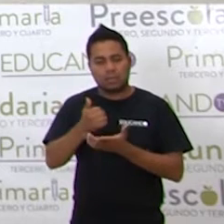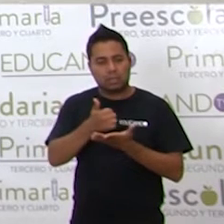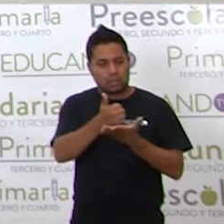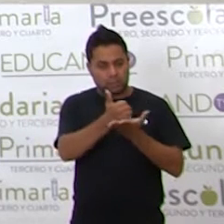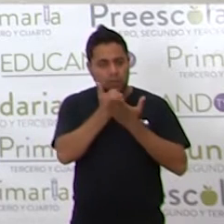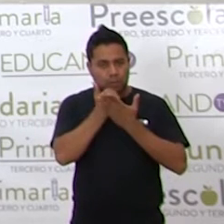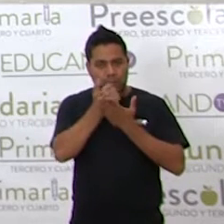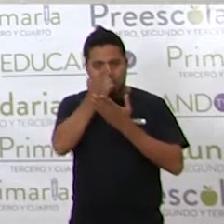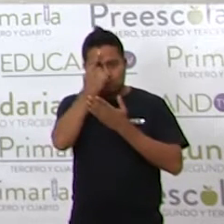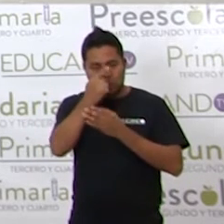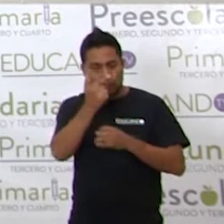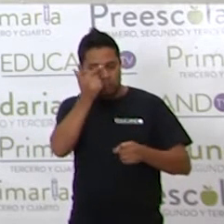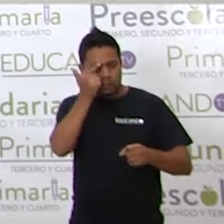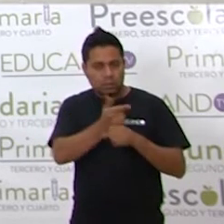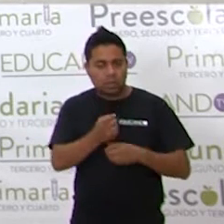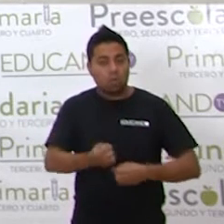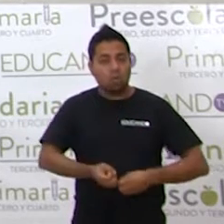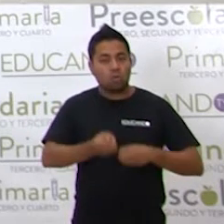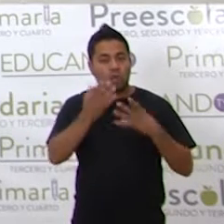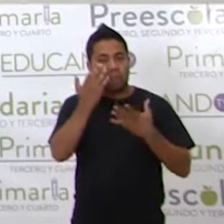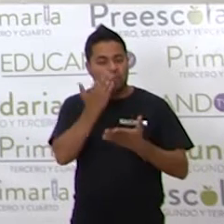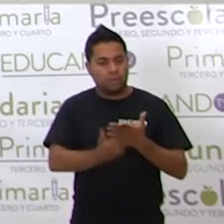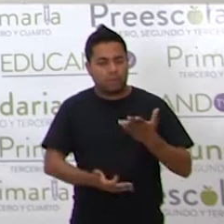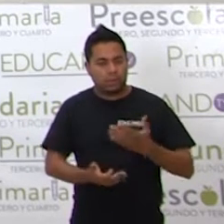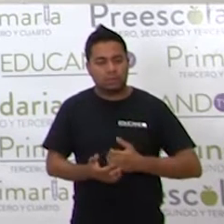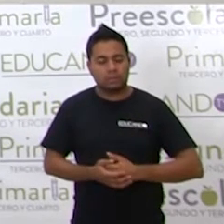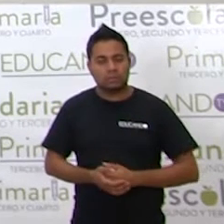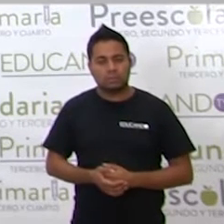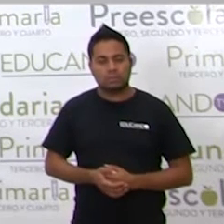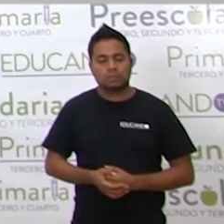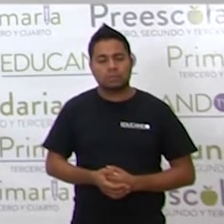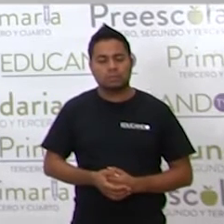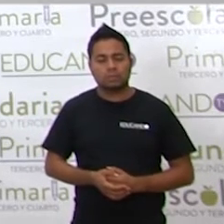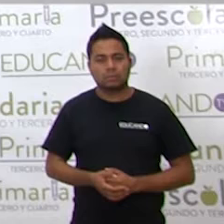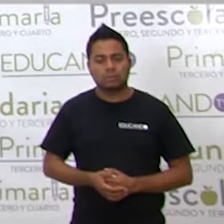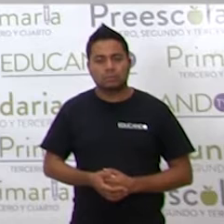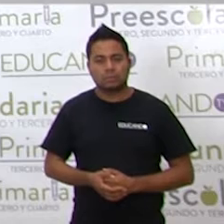para descubrir cuánto les falta. Luis